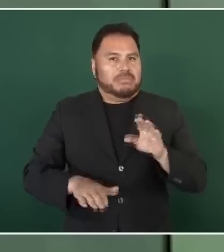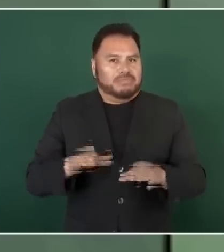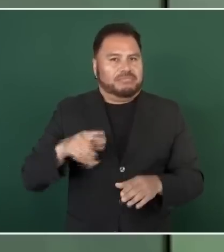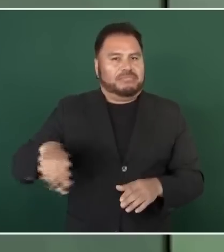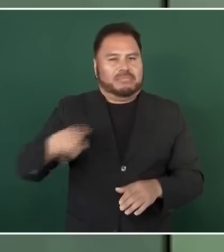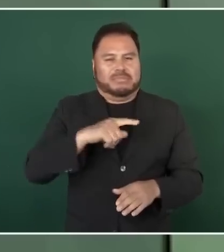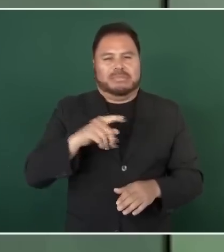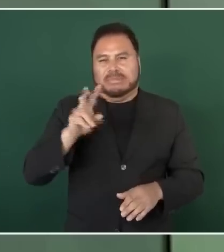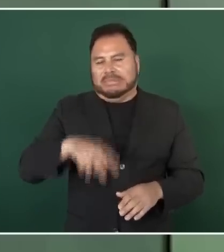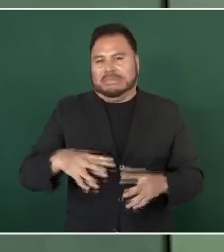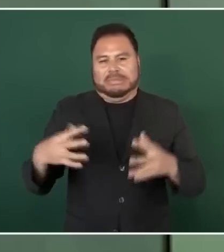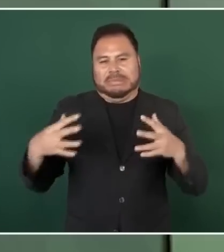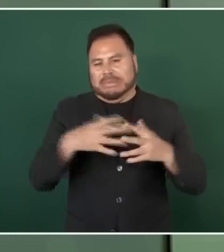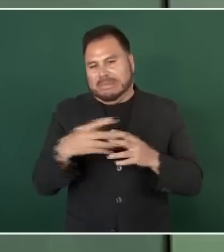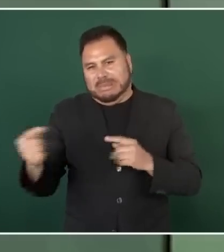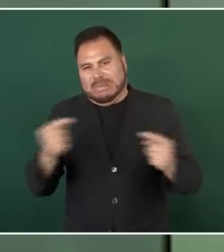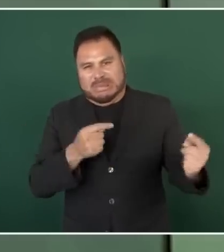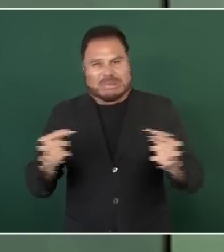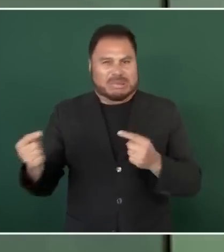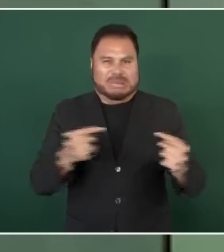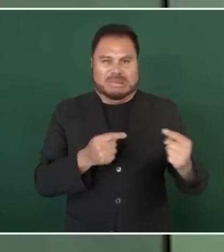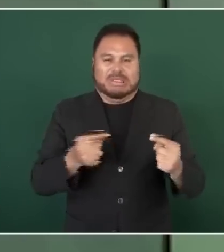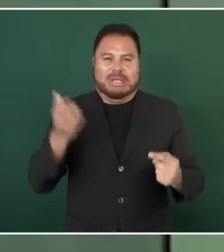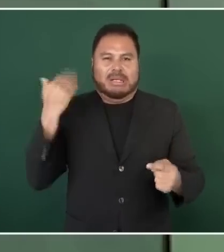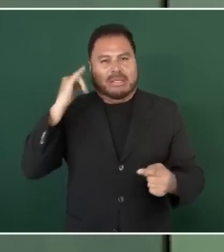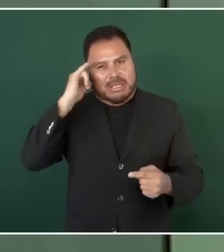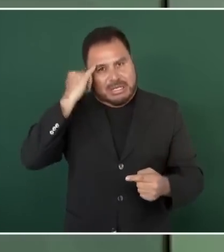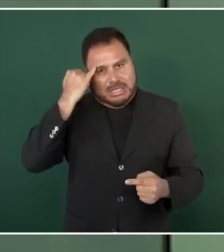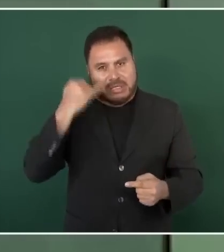una guerra de exterminio contra los yaquis,